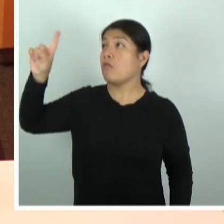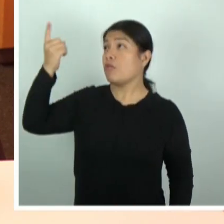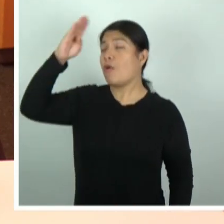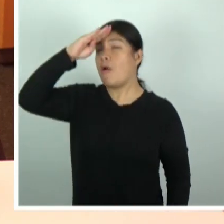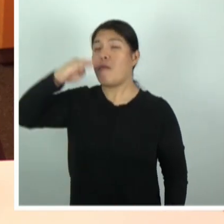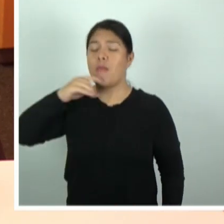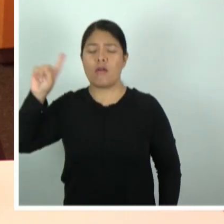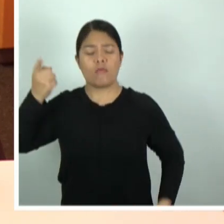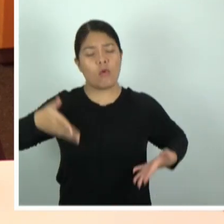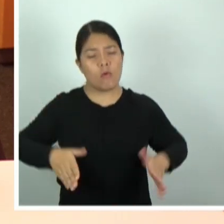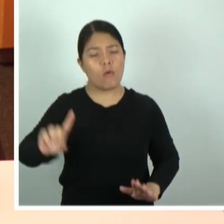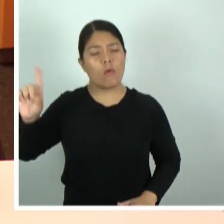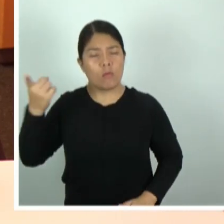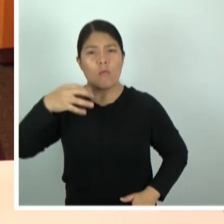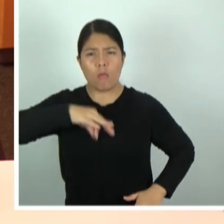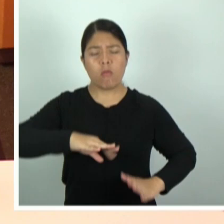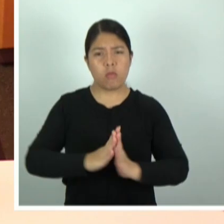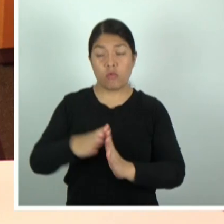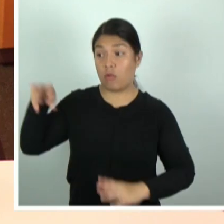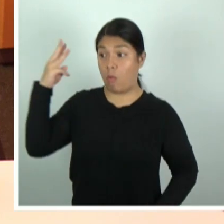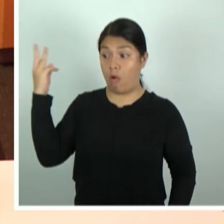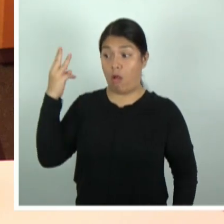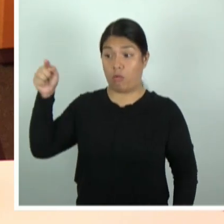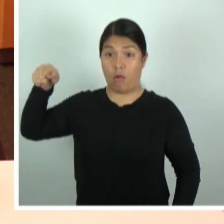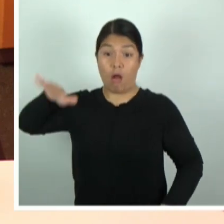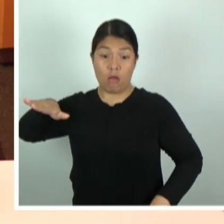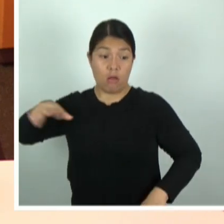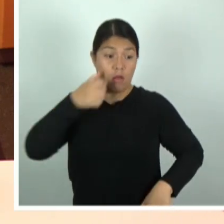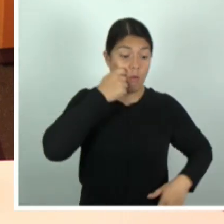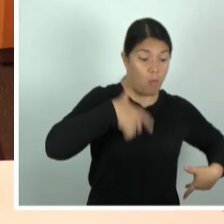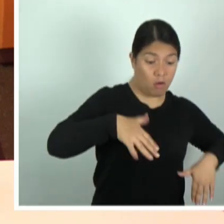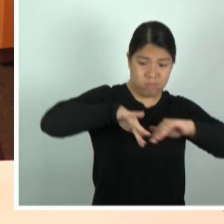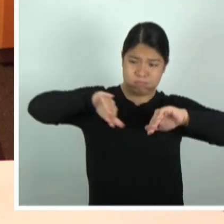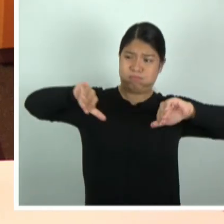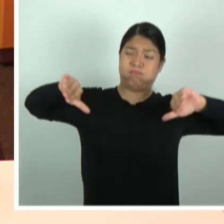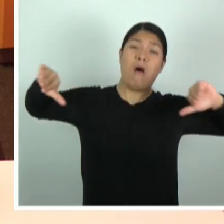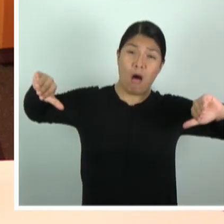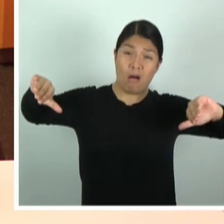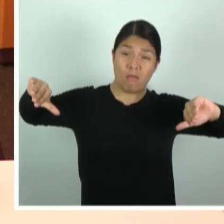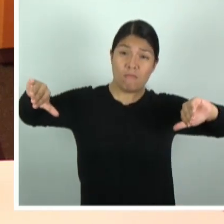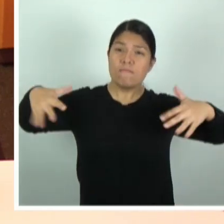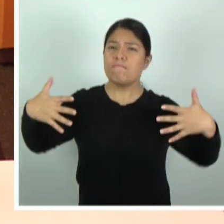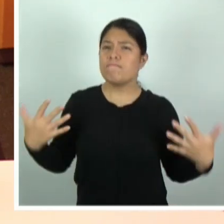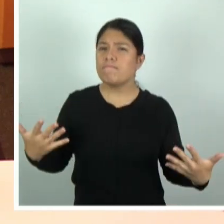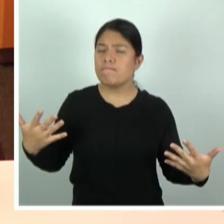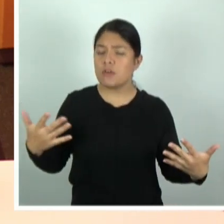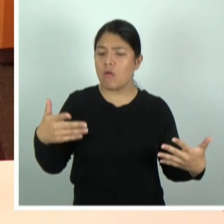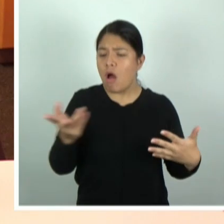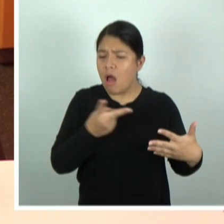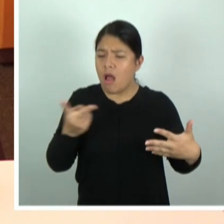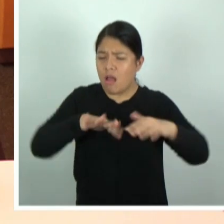y Dios el Espíritu Santo. Pero aún eso, aunque existía ese